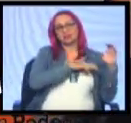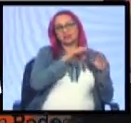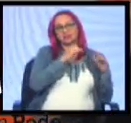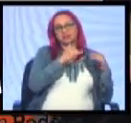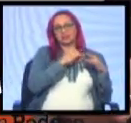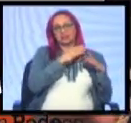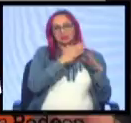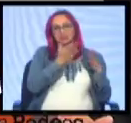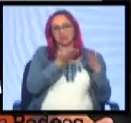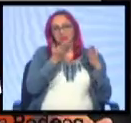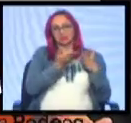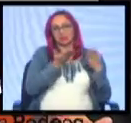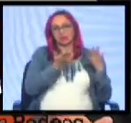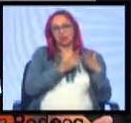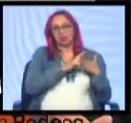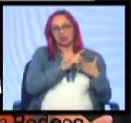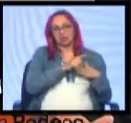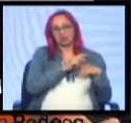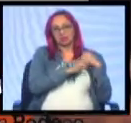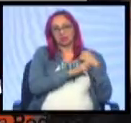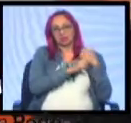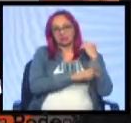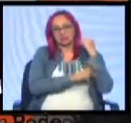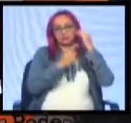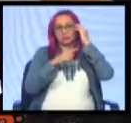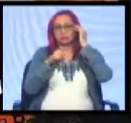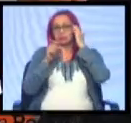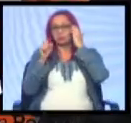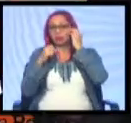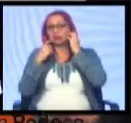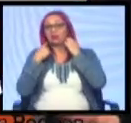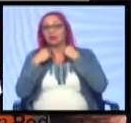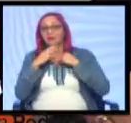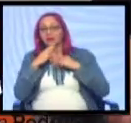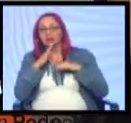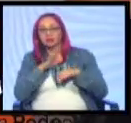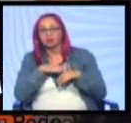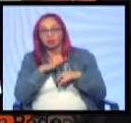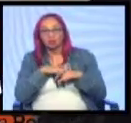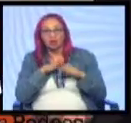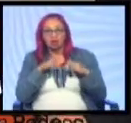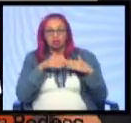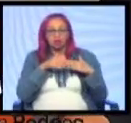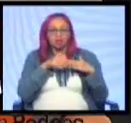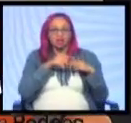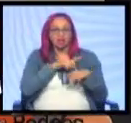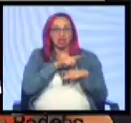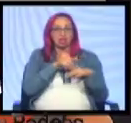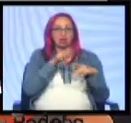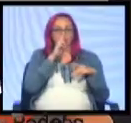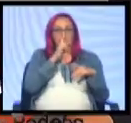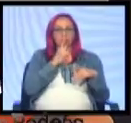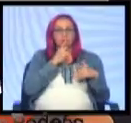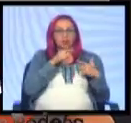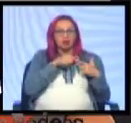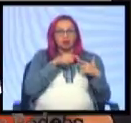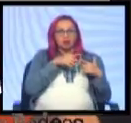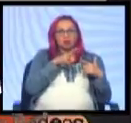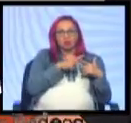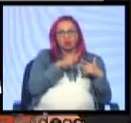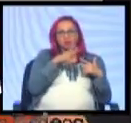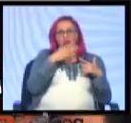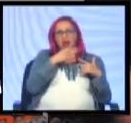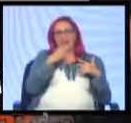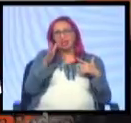están trayendo loterías extranjeras al país para venderlas. Usted habló de lotería panameña, lotería dominicana, una se llaman Cuatro